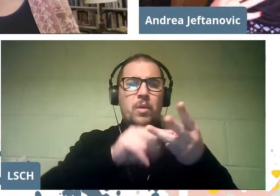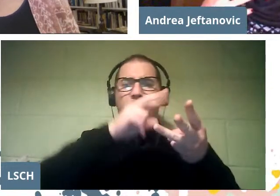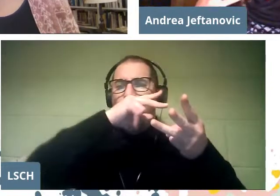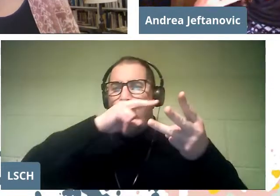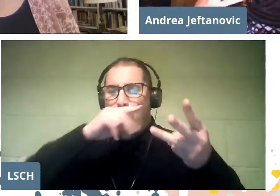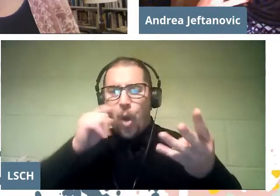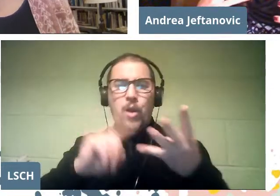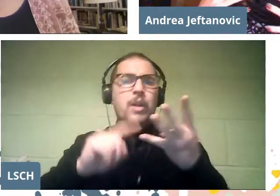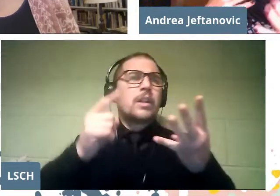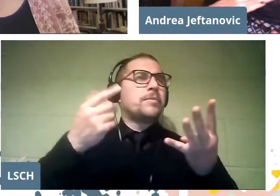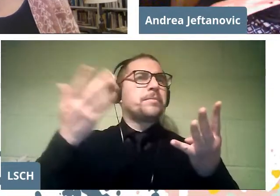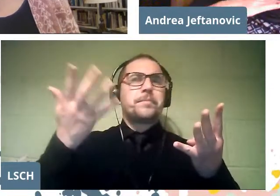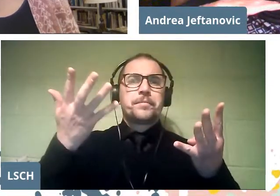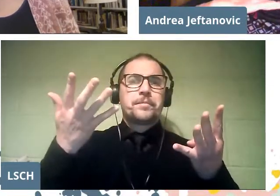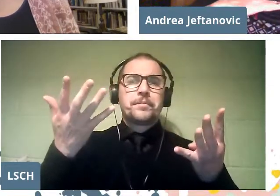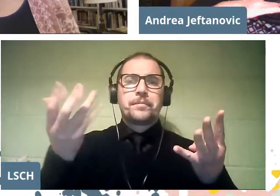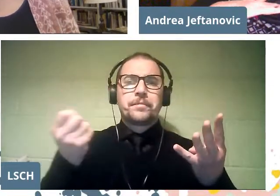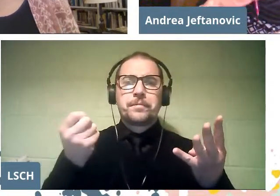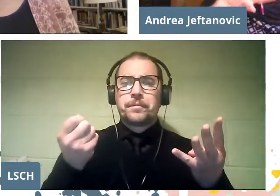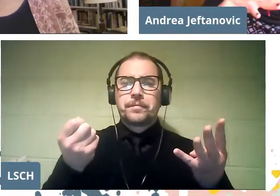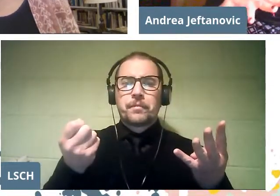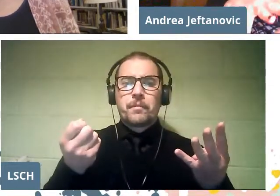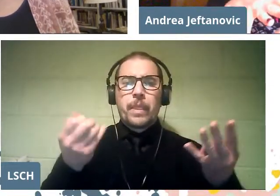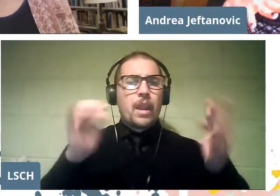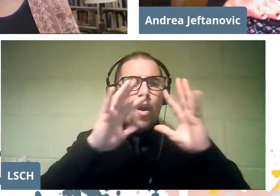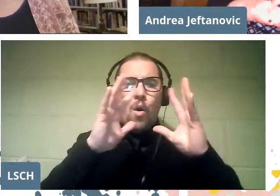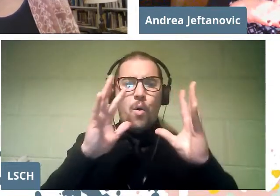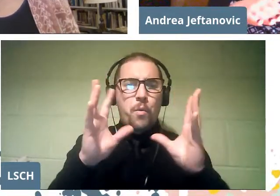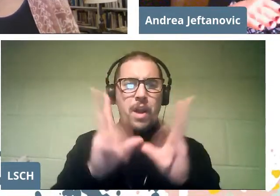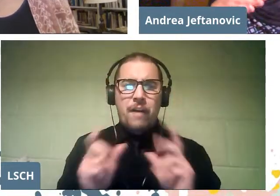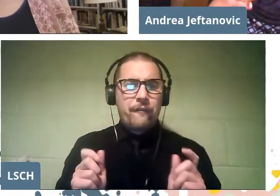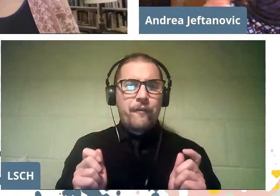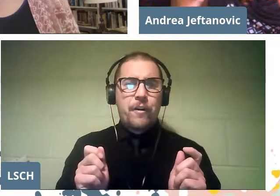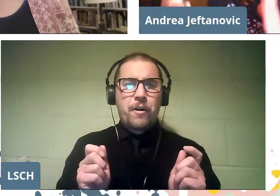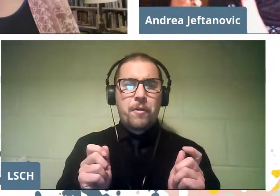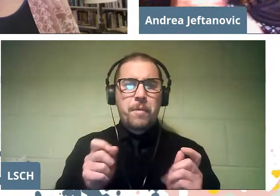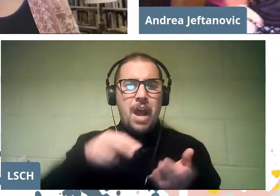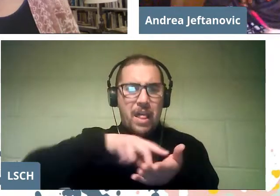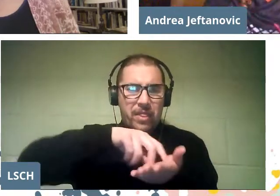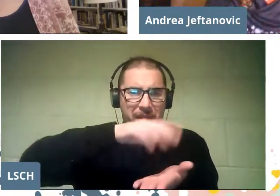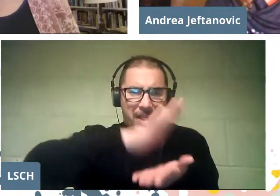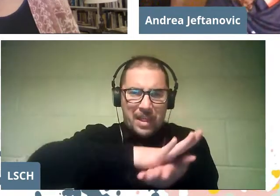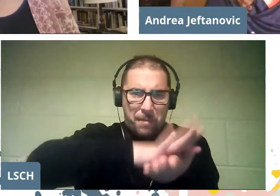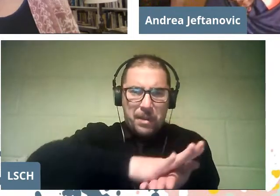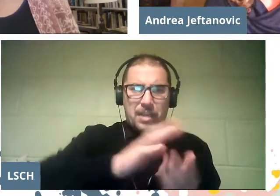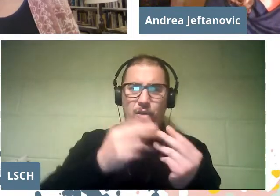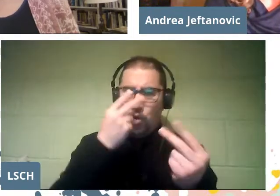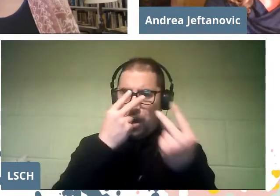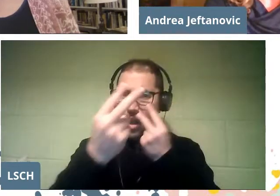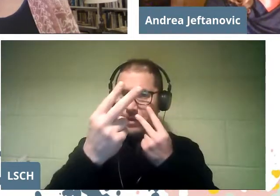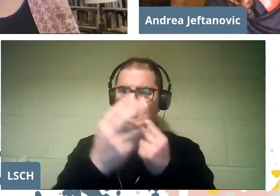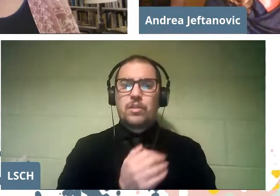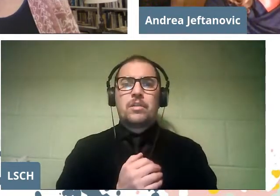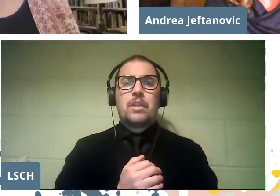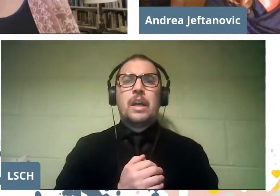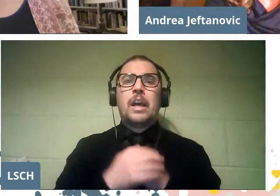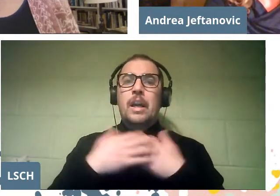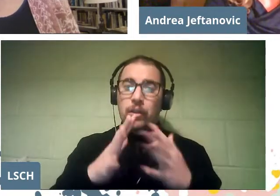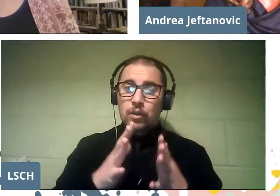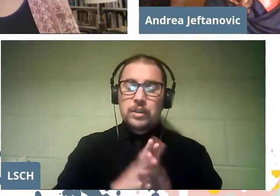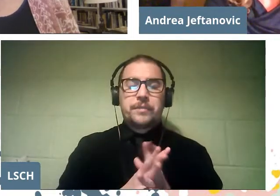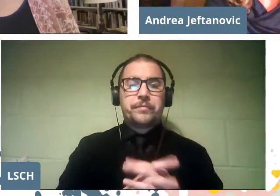olores, con una forma, ¿verdad?, de dimensionar el piso, las perspectivas. De modo que creo